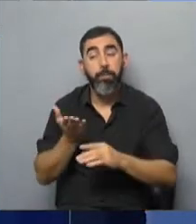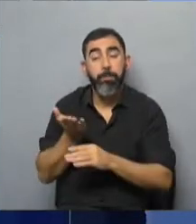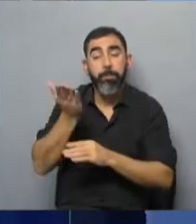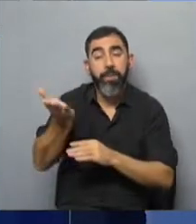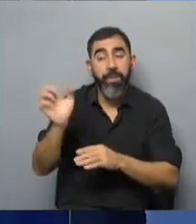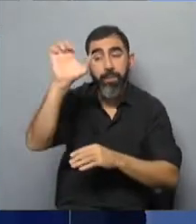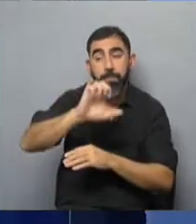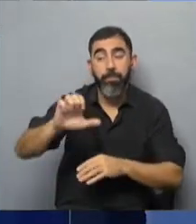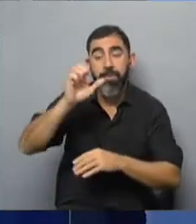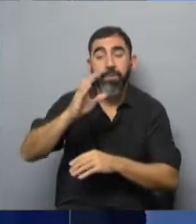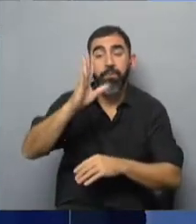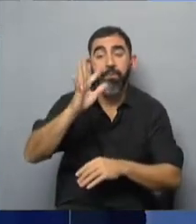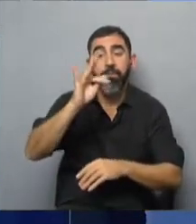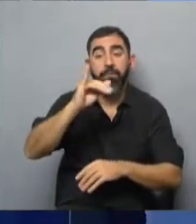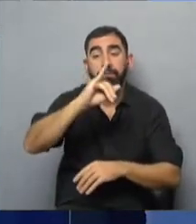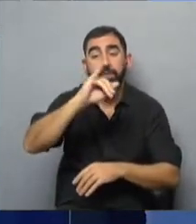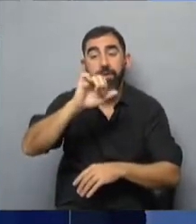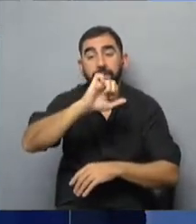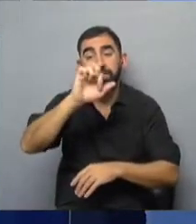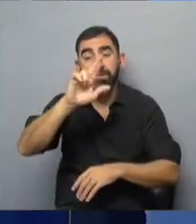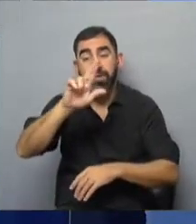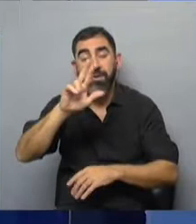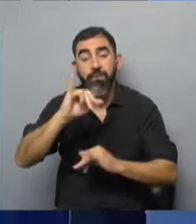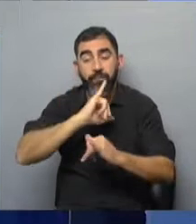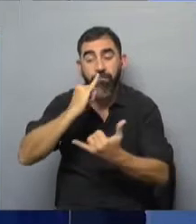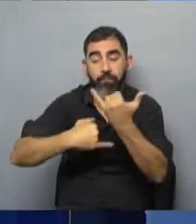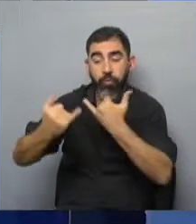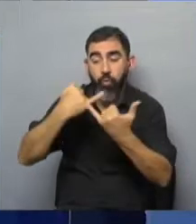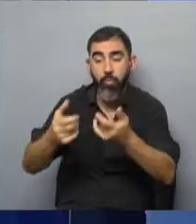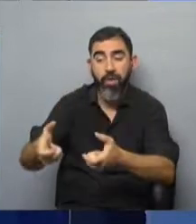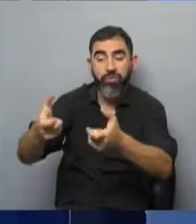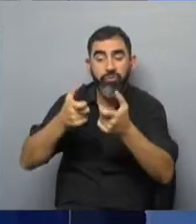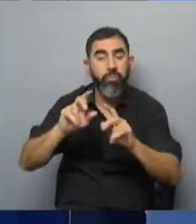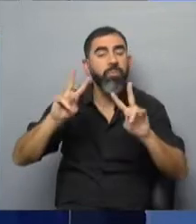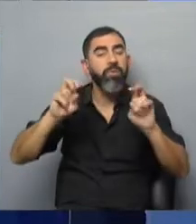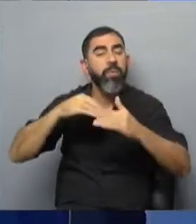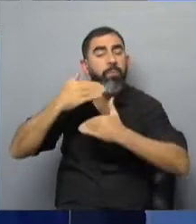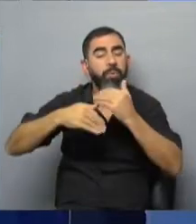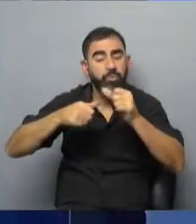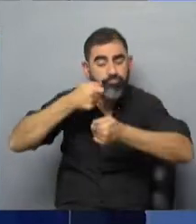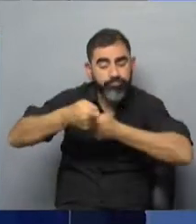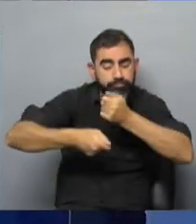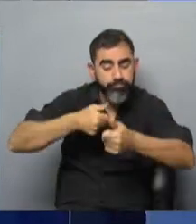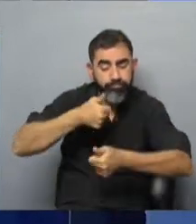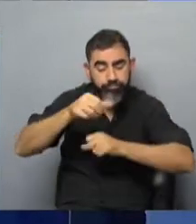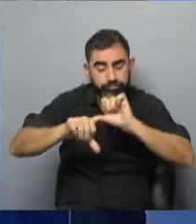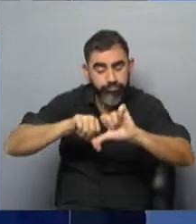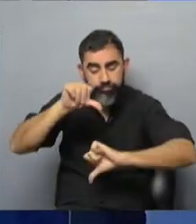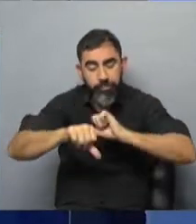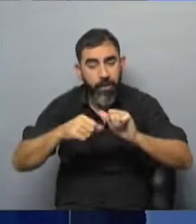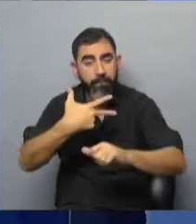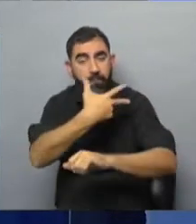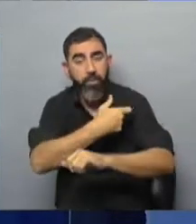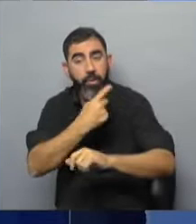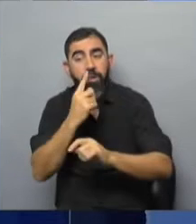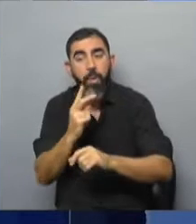a la empresa Pfizer que entregue información sobre lo que fue el proceso de elaboración y de autorización de estas